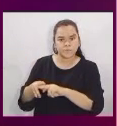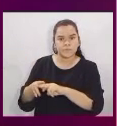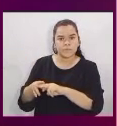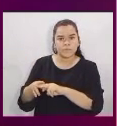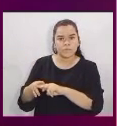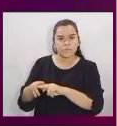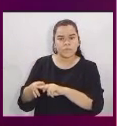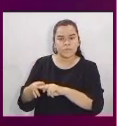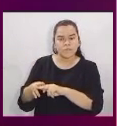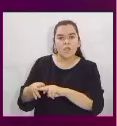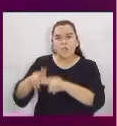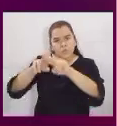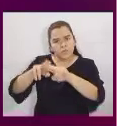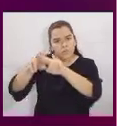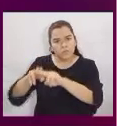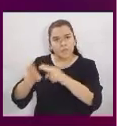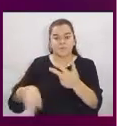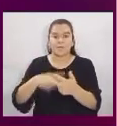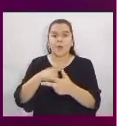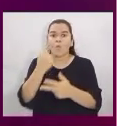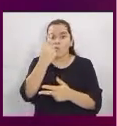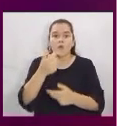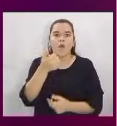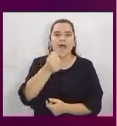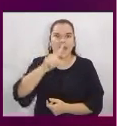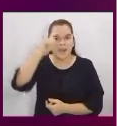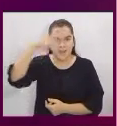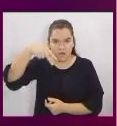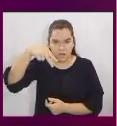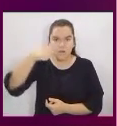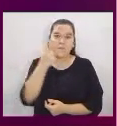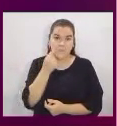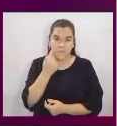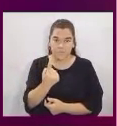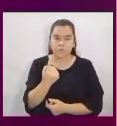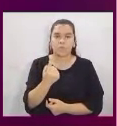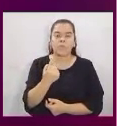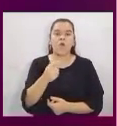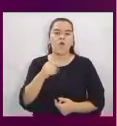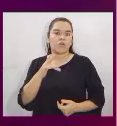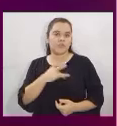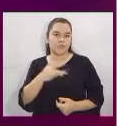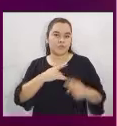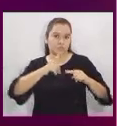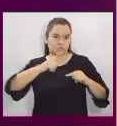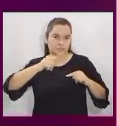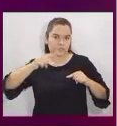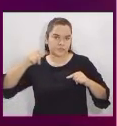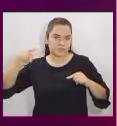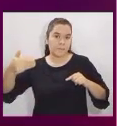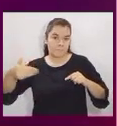observaciones que debía realizar y nos pidió que para Allen le hiciéramos un estudio,